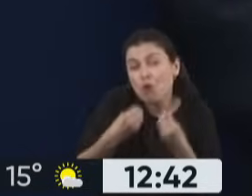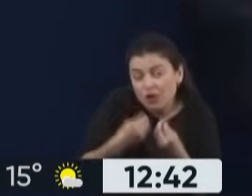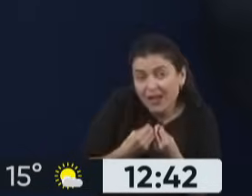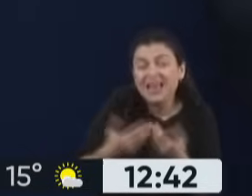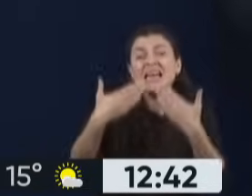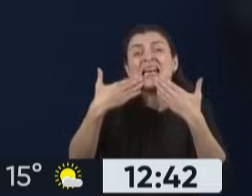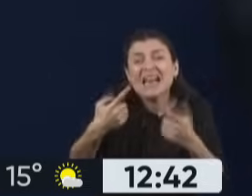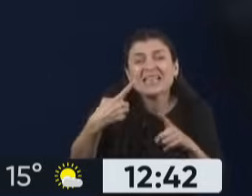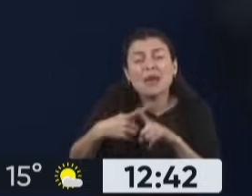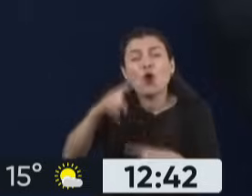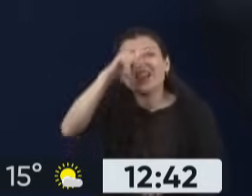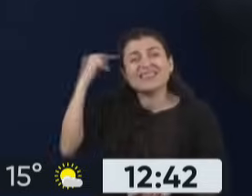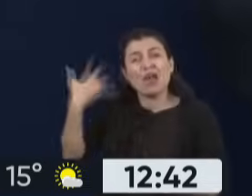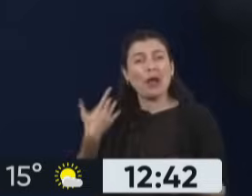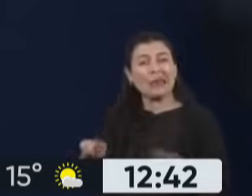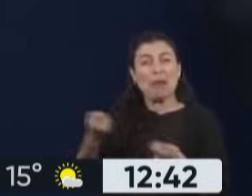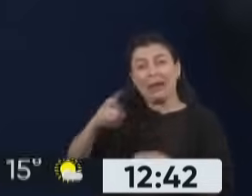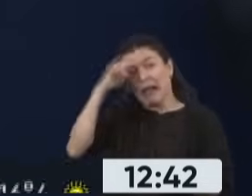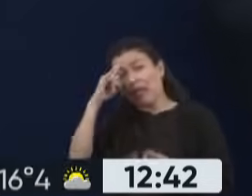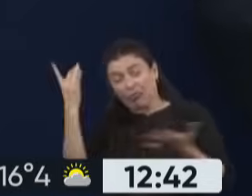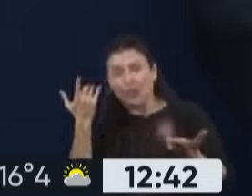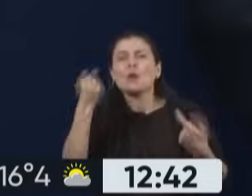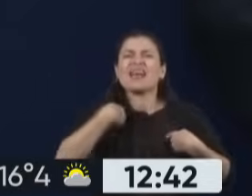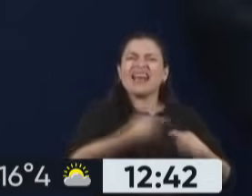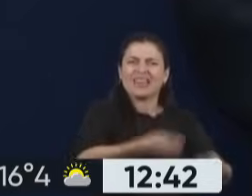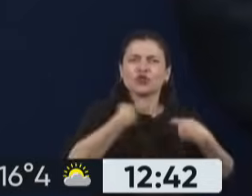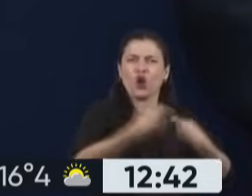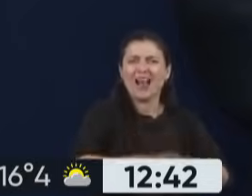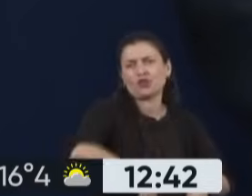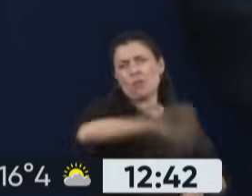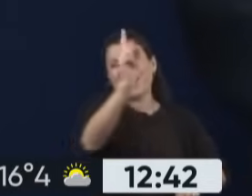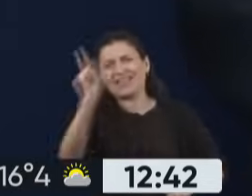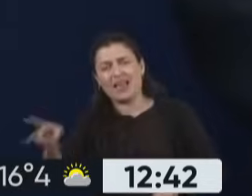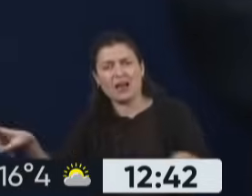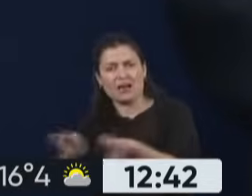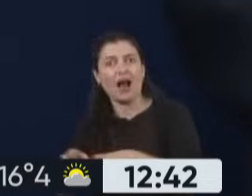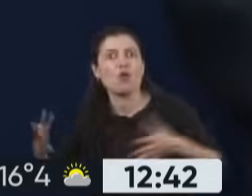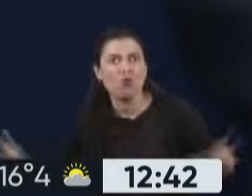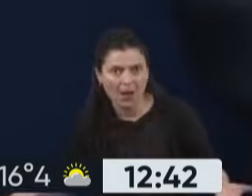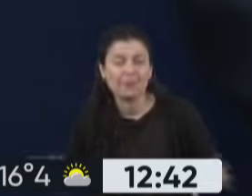su nivel de gasto y que decidió financiar esto en principio con una suba brutal